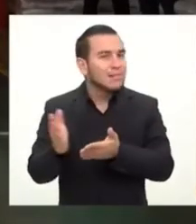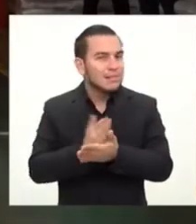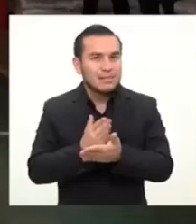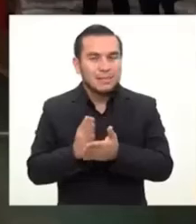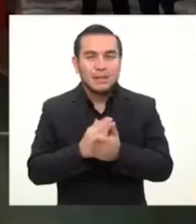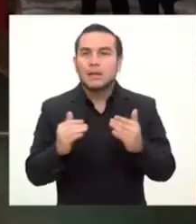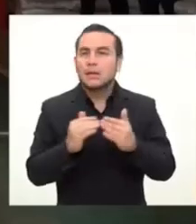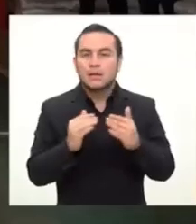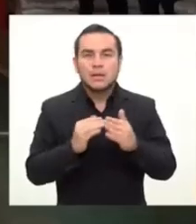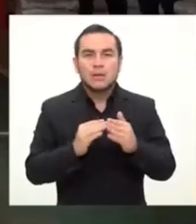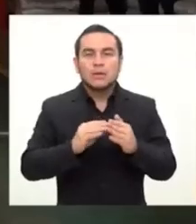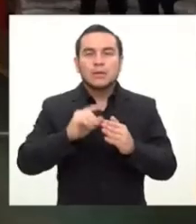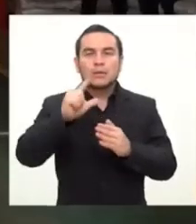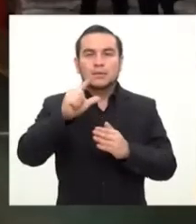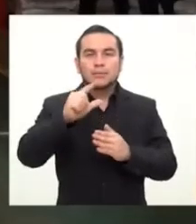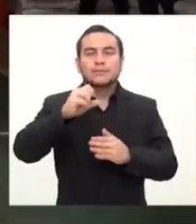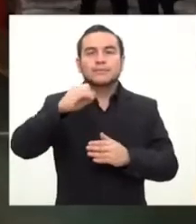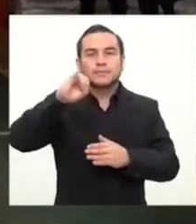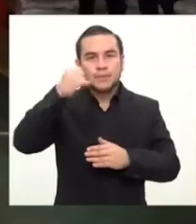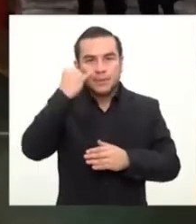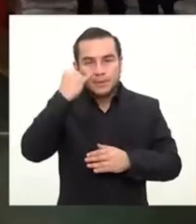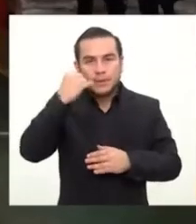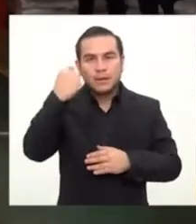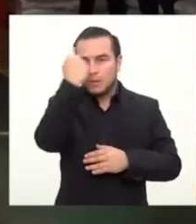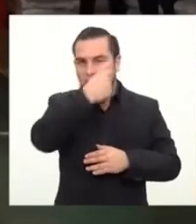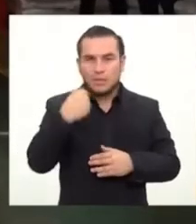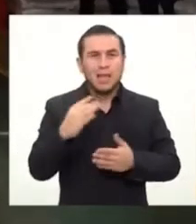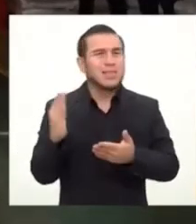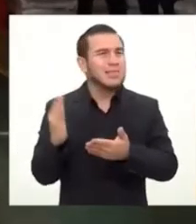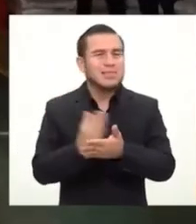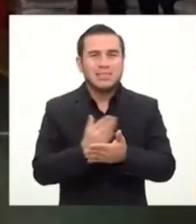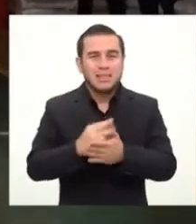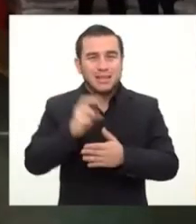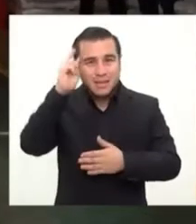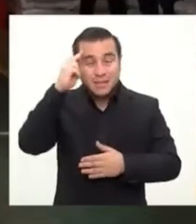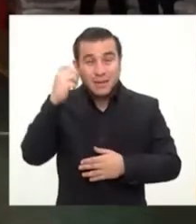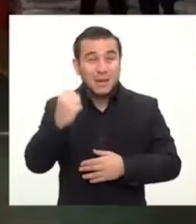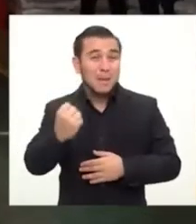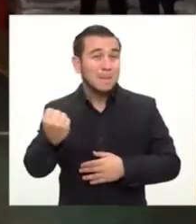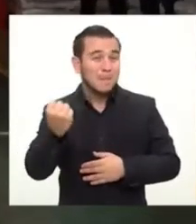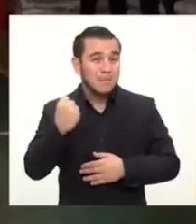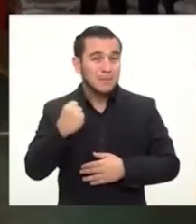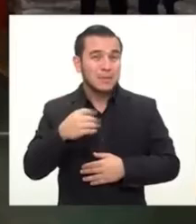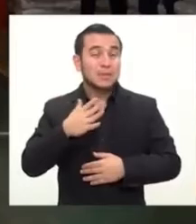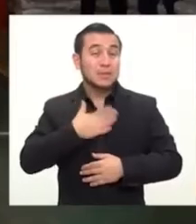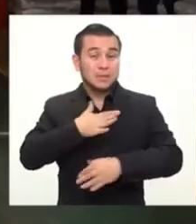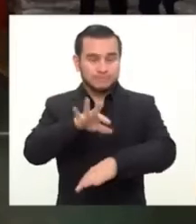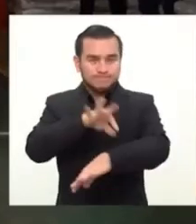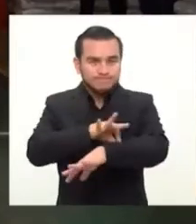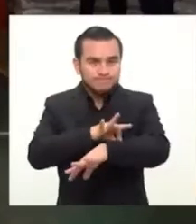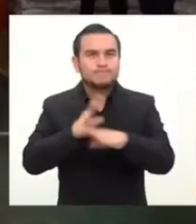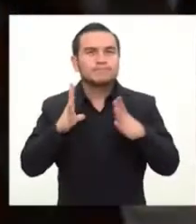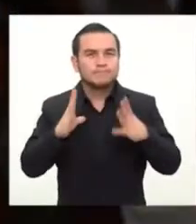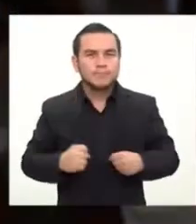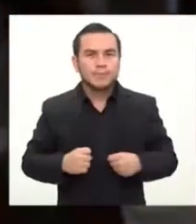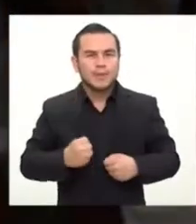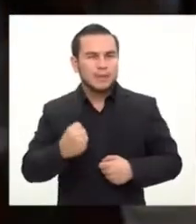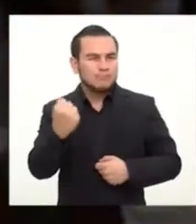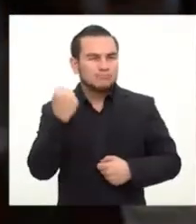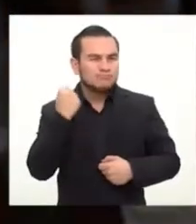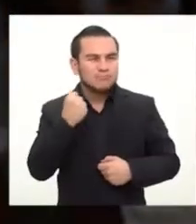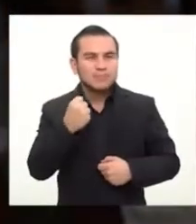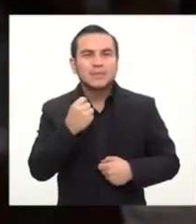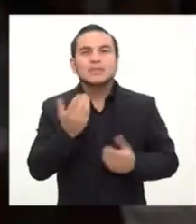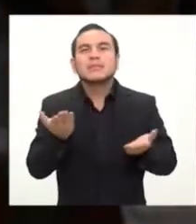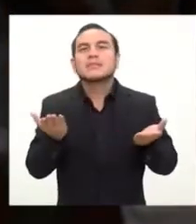la saldo constitucional que vean ellos cómo pagan sus salarios nosotros vamos a priorizar es nuestro deber como gobierno priorizar y